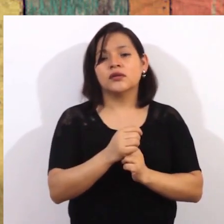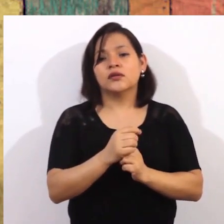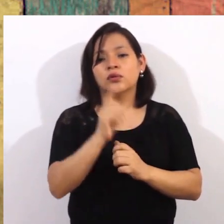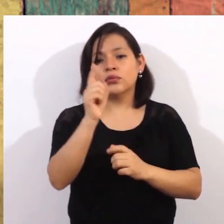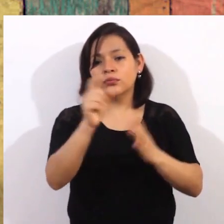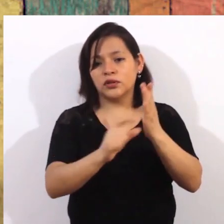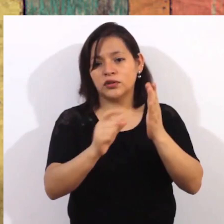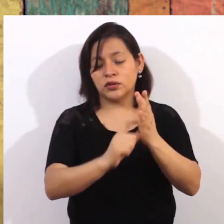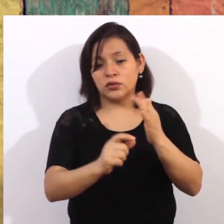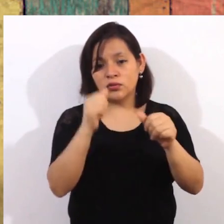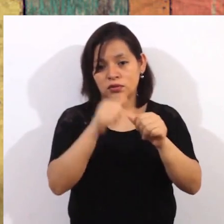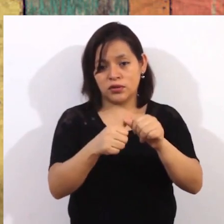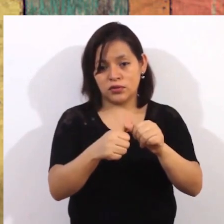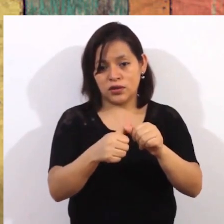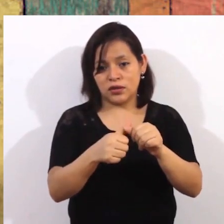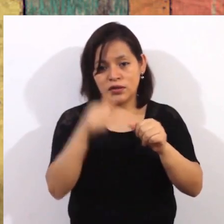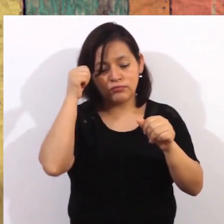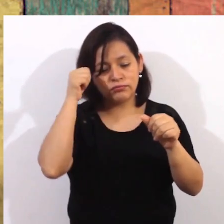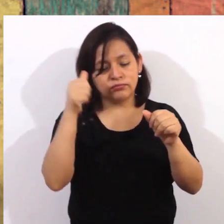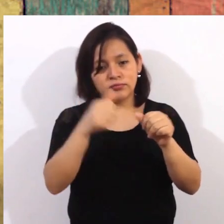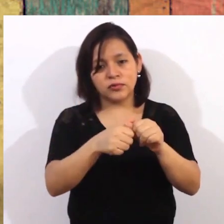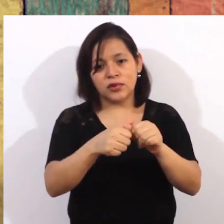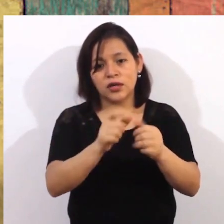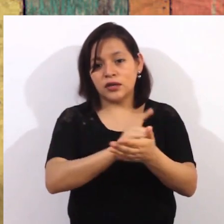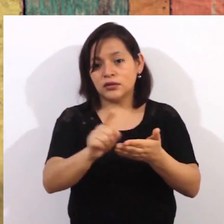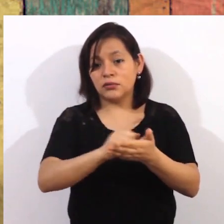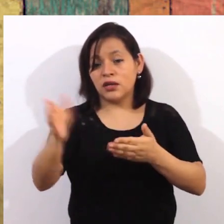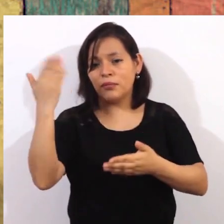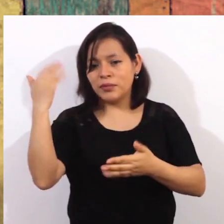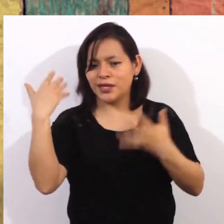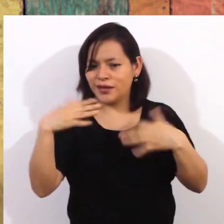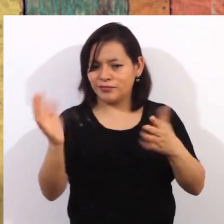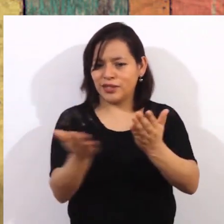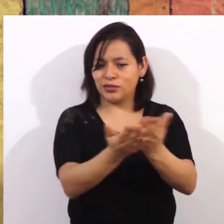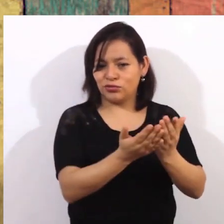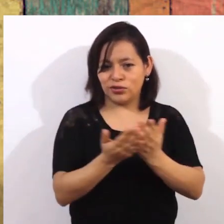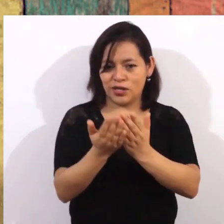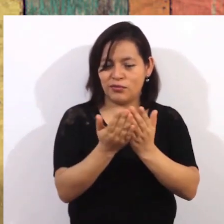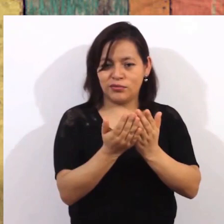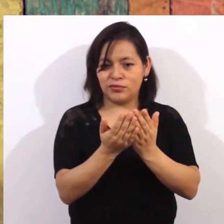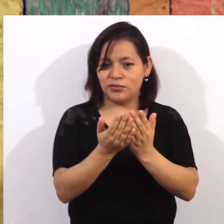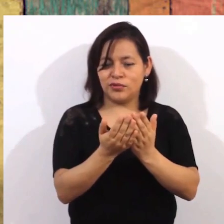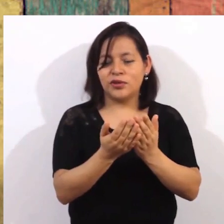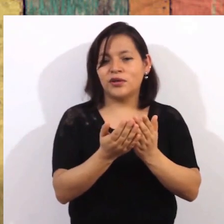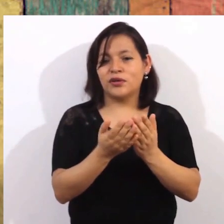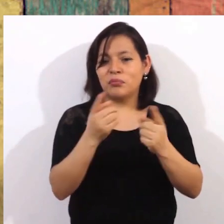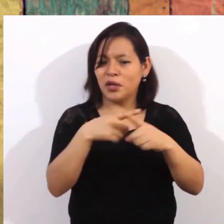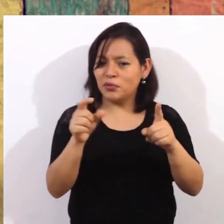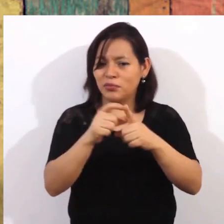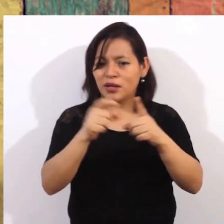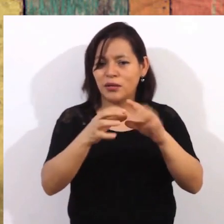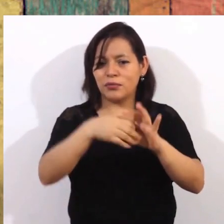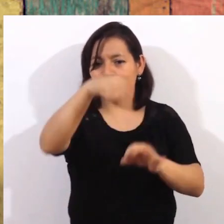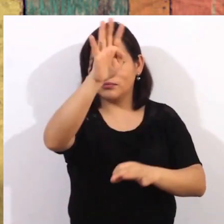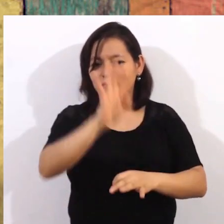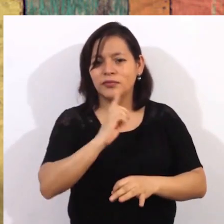recordar algo que ya lo estuvimos estudiando la semana pasada, pero es la palabra de Dios y es lindo